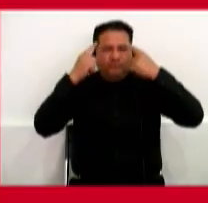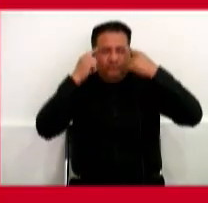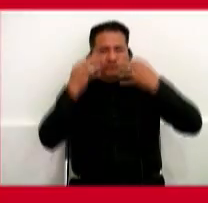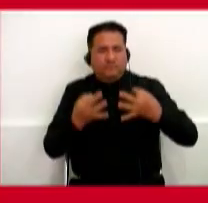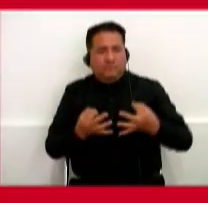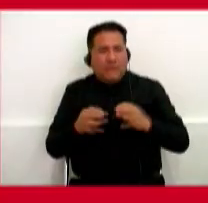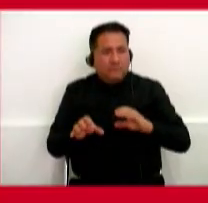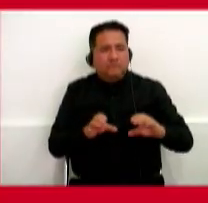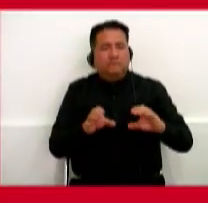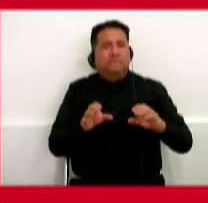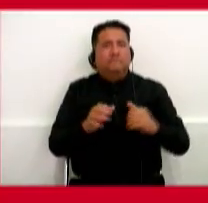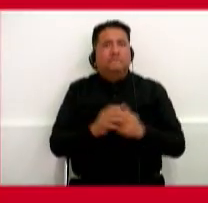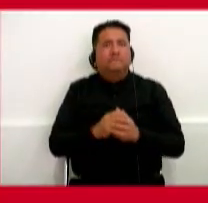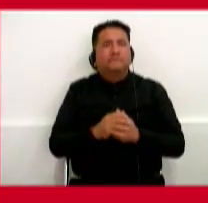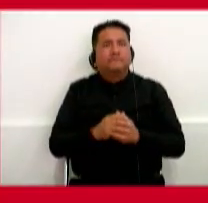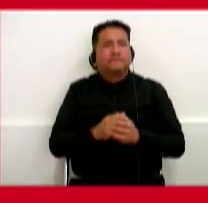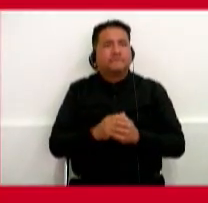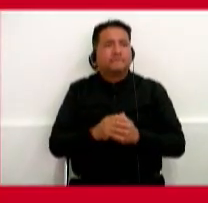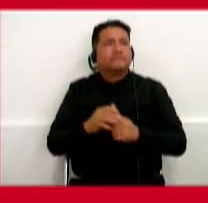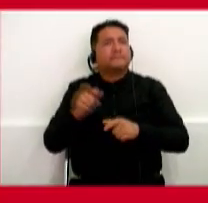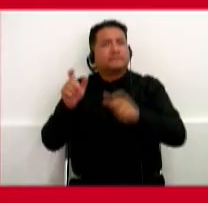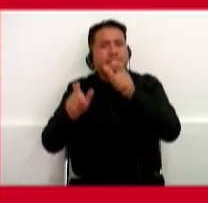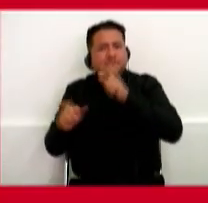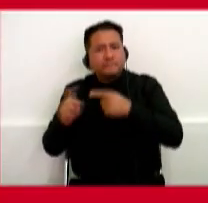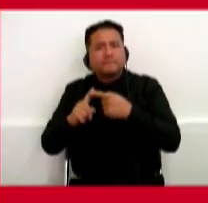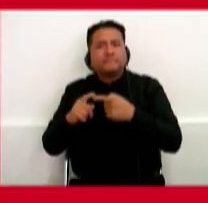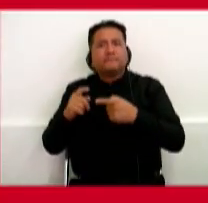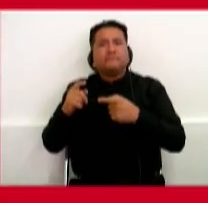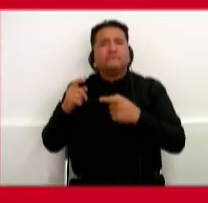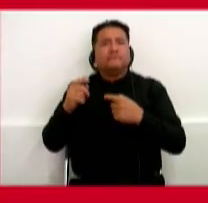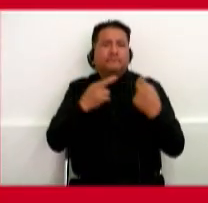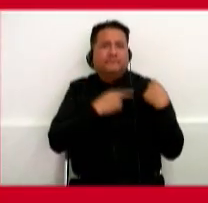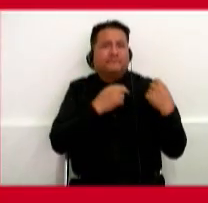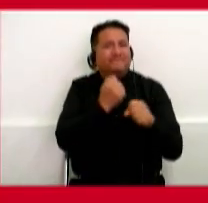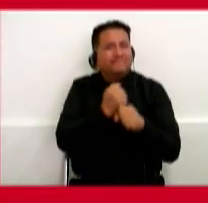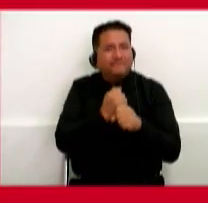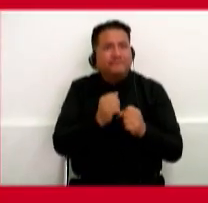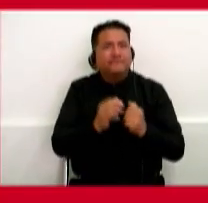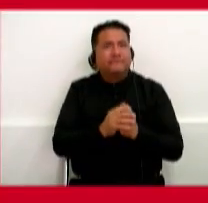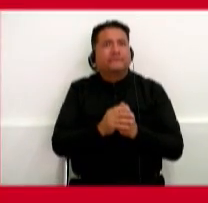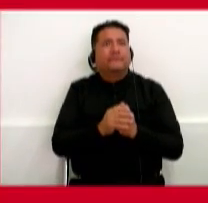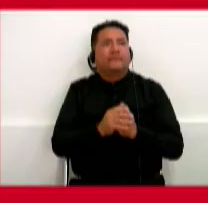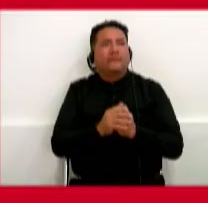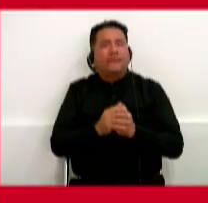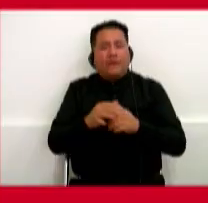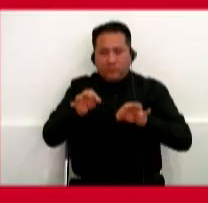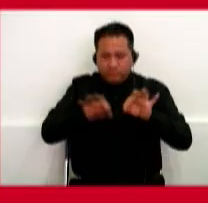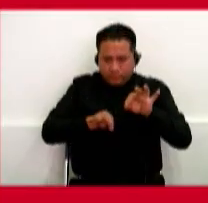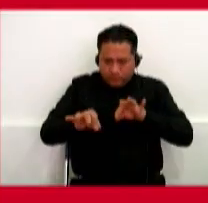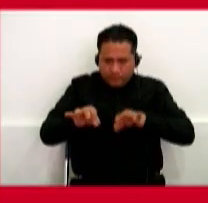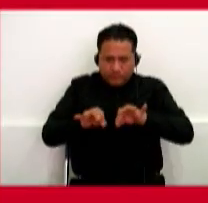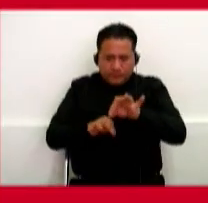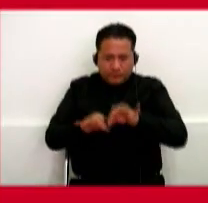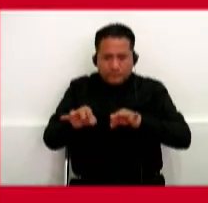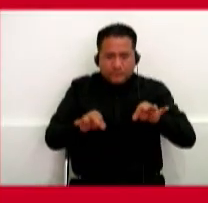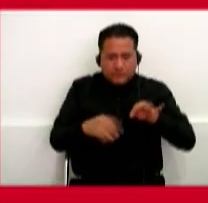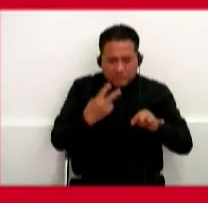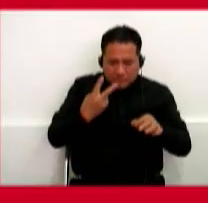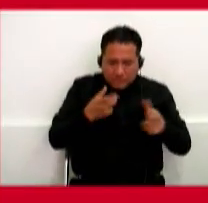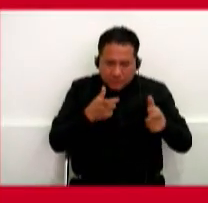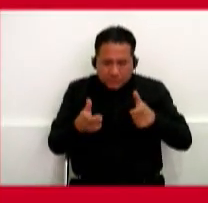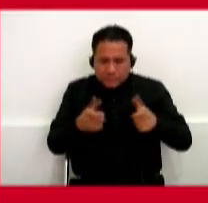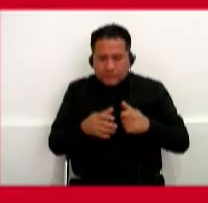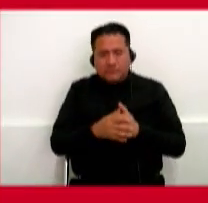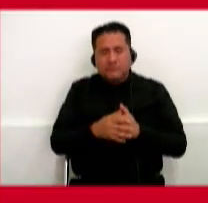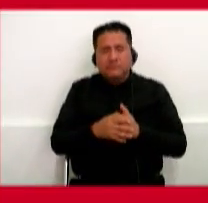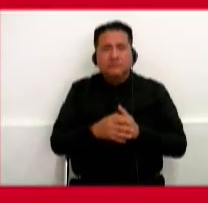viene la parte de planificación, también la gente de operaciones que también monitorea más o menos cuál es la condición de operación de su flota y el